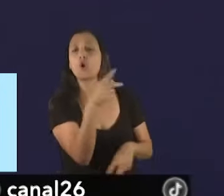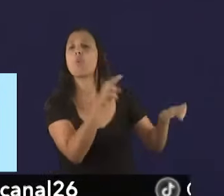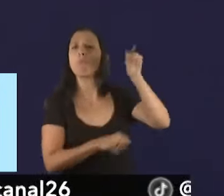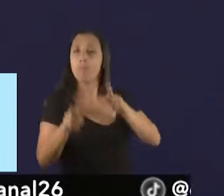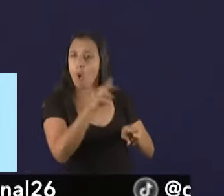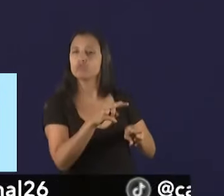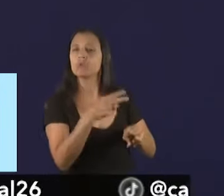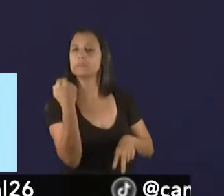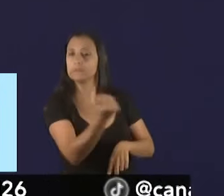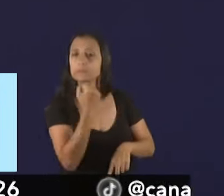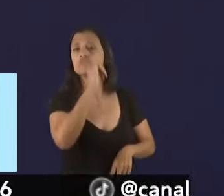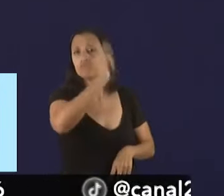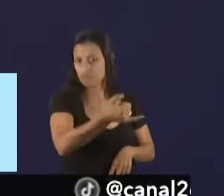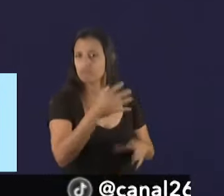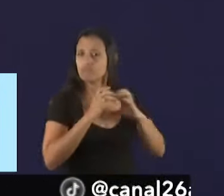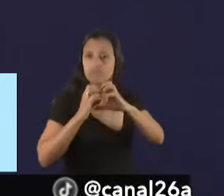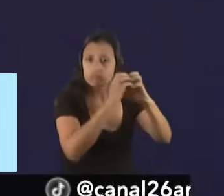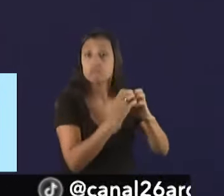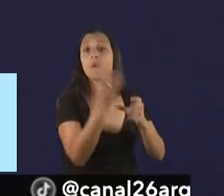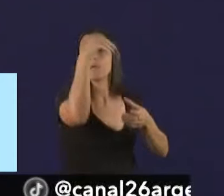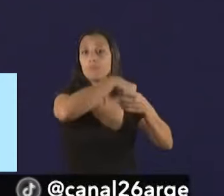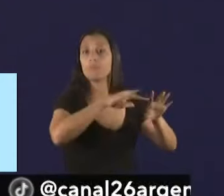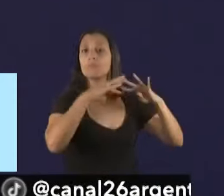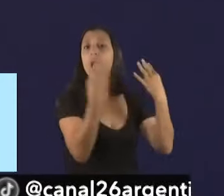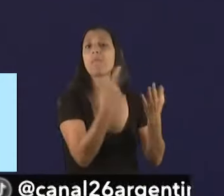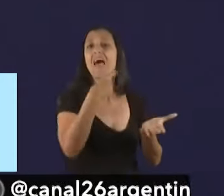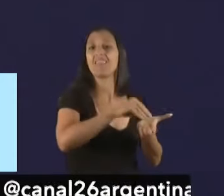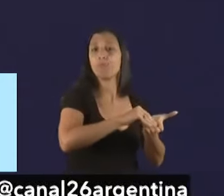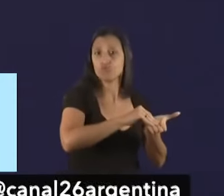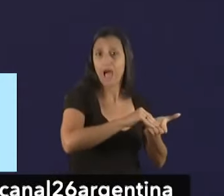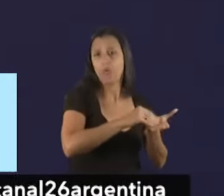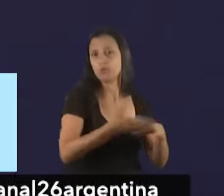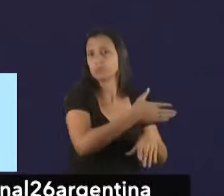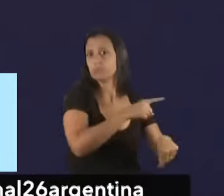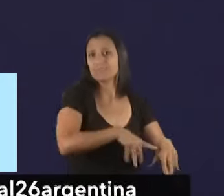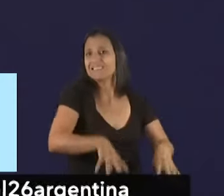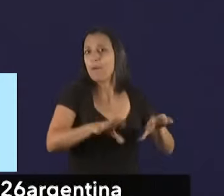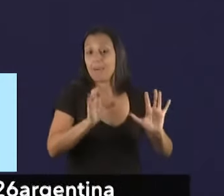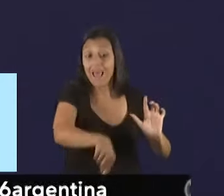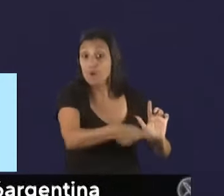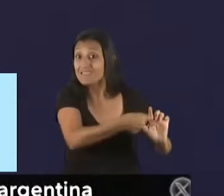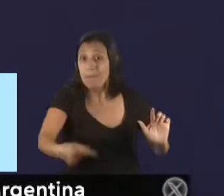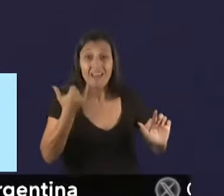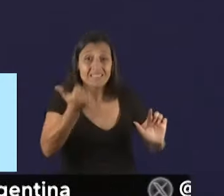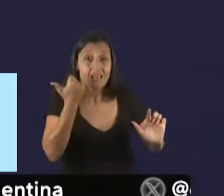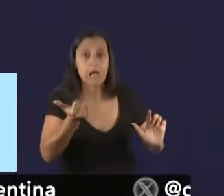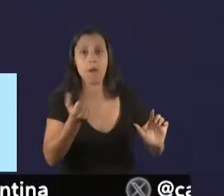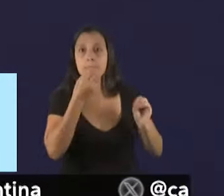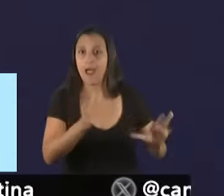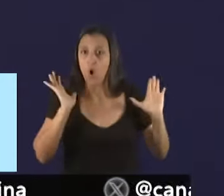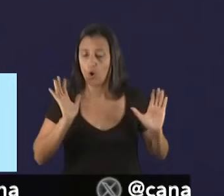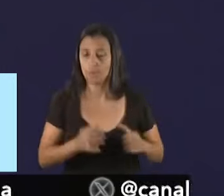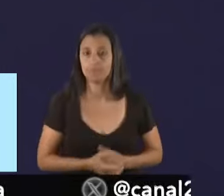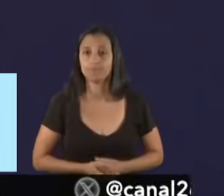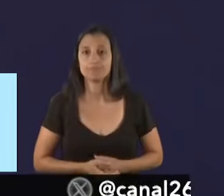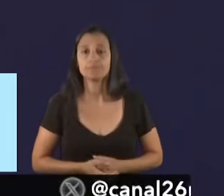efectivamente se debata en el en la cámara de diputados lo antes posible si es efectivamente esta semana eh Bienvenido